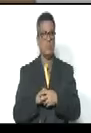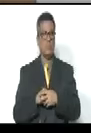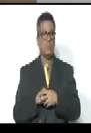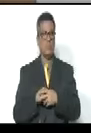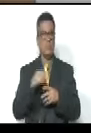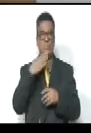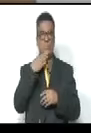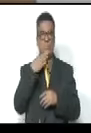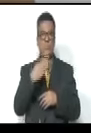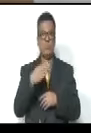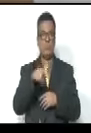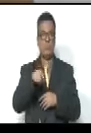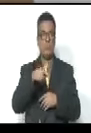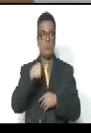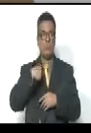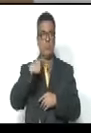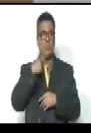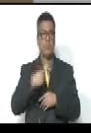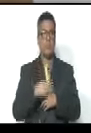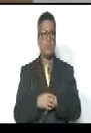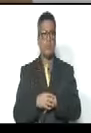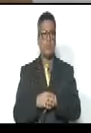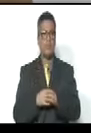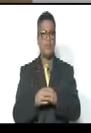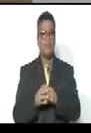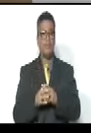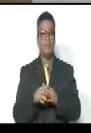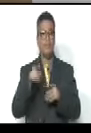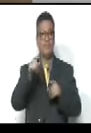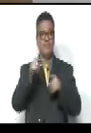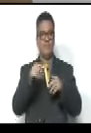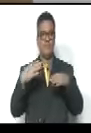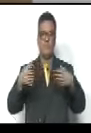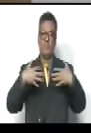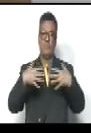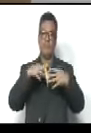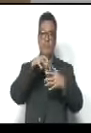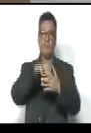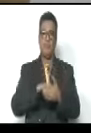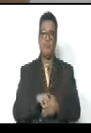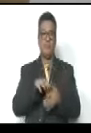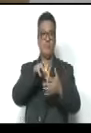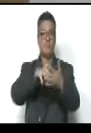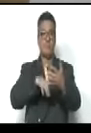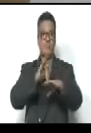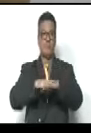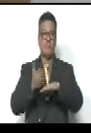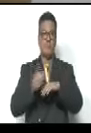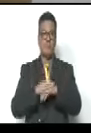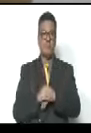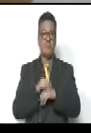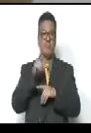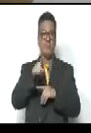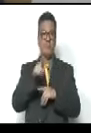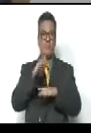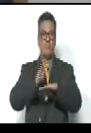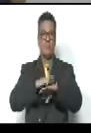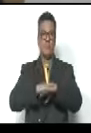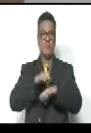He solicitado una moción de urgencia porque acaba de